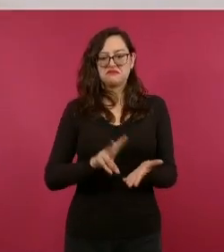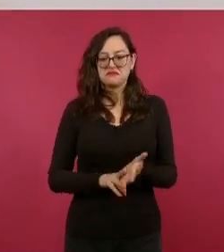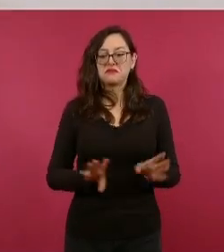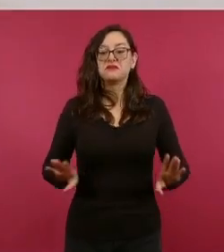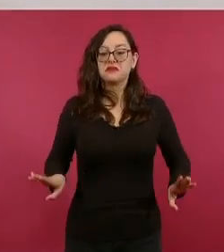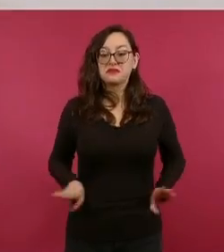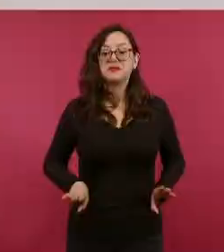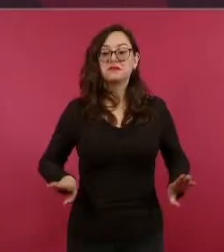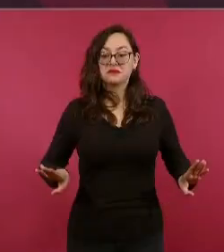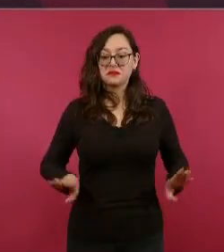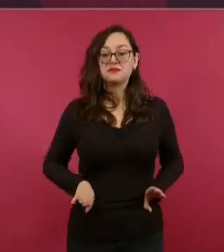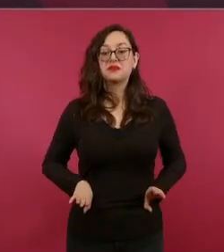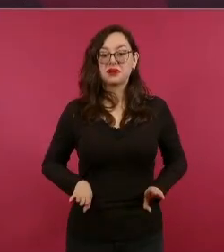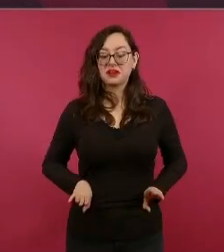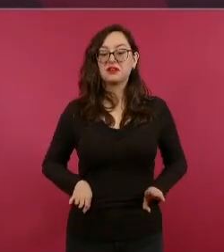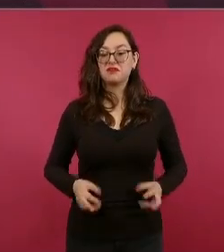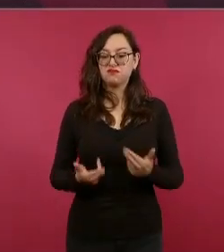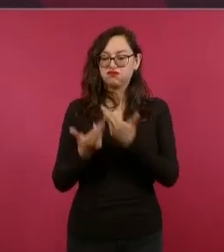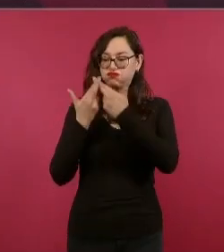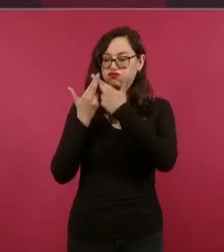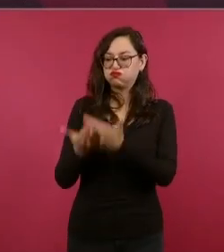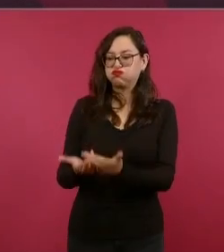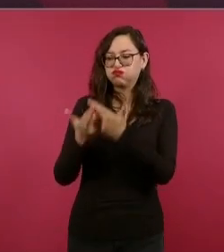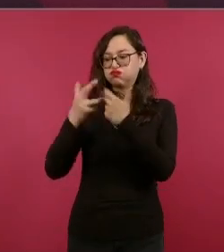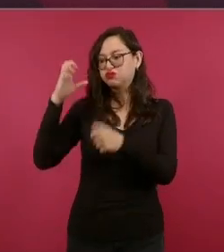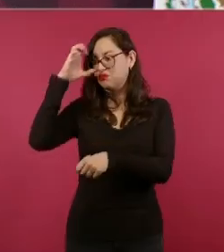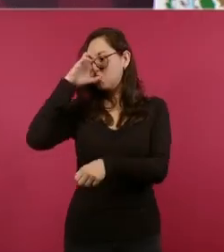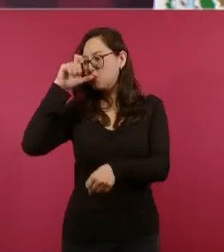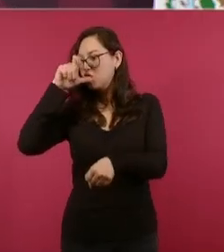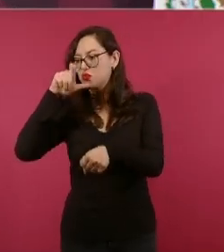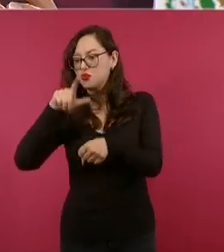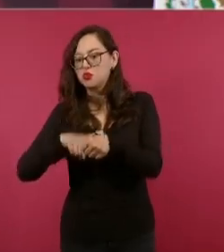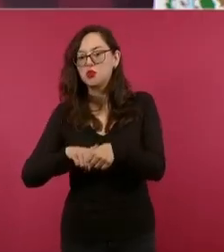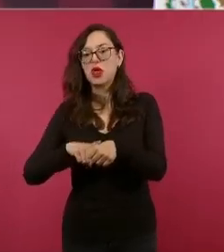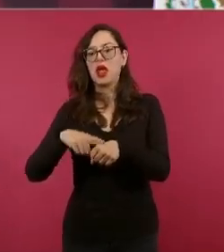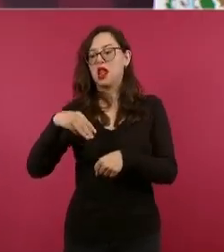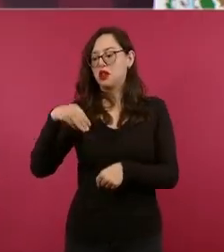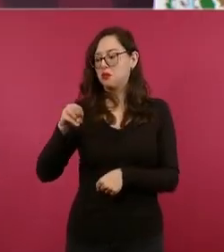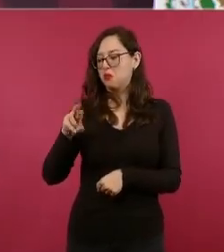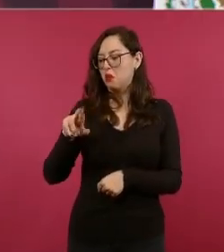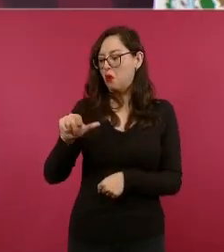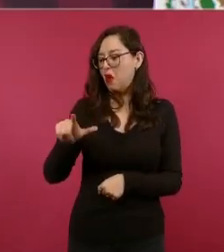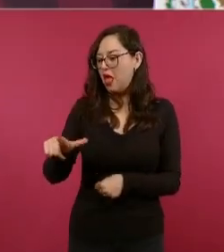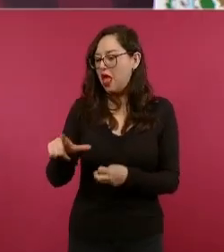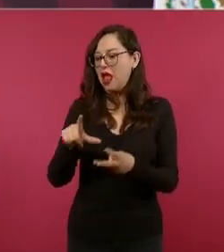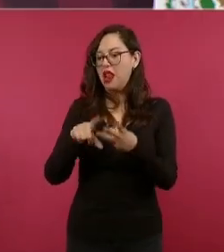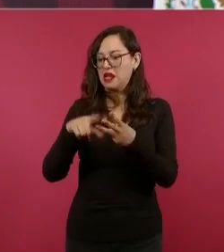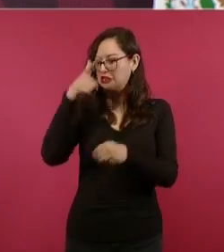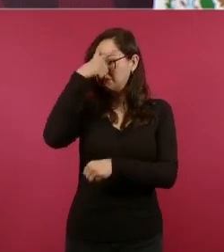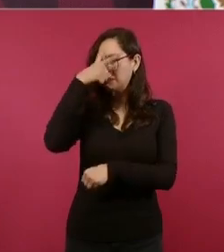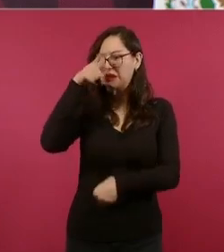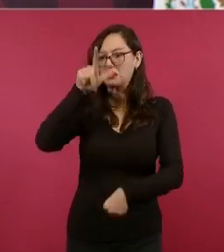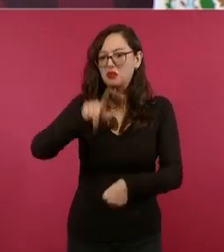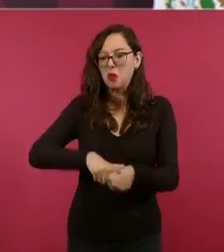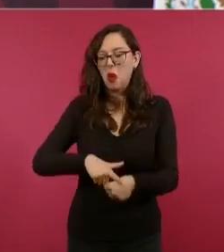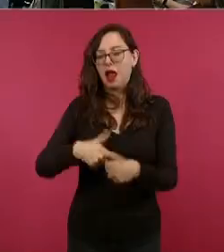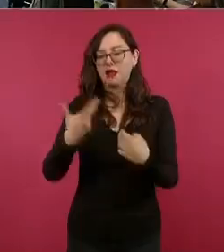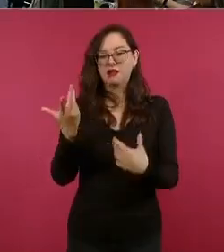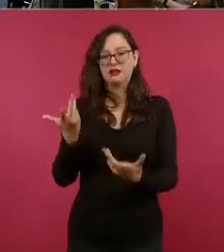una gran reserva de valores culturales, morales, espirituales. Eso hay que fortalecerlo.